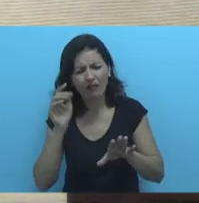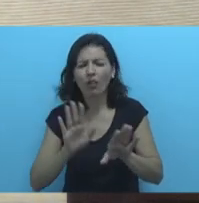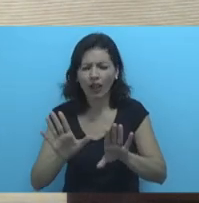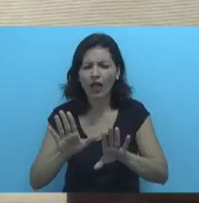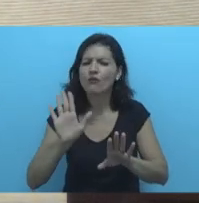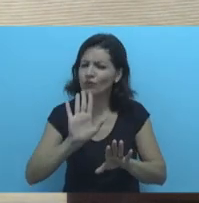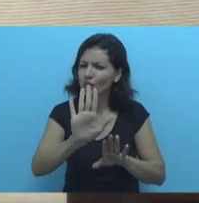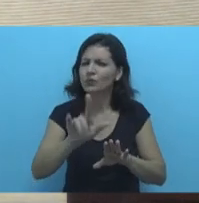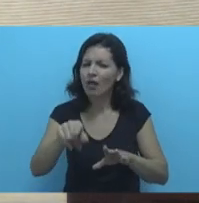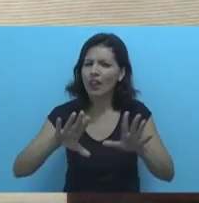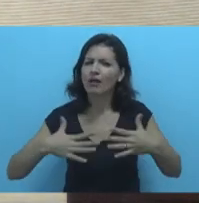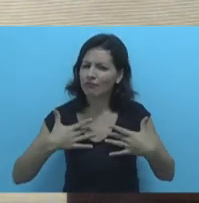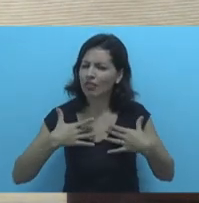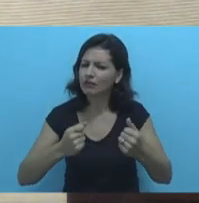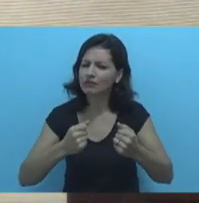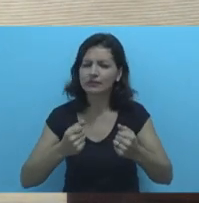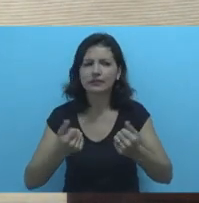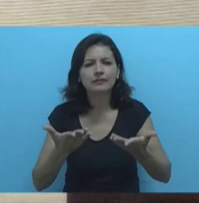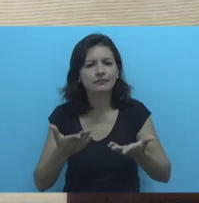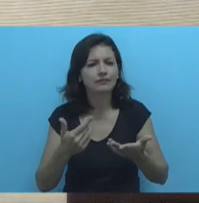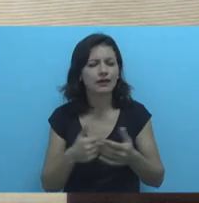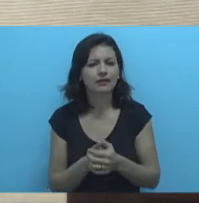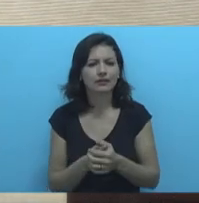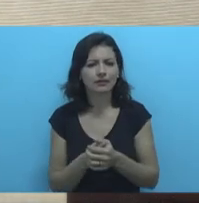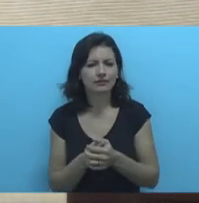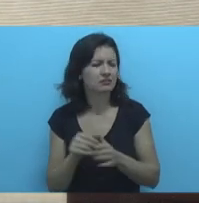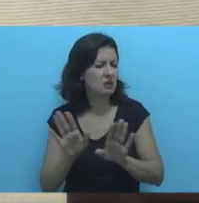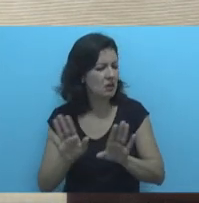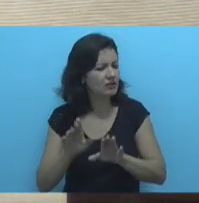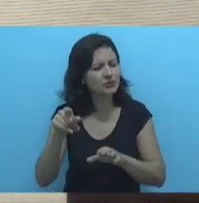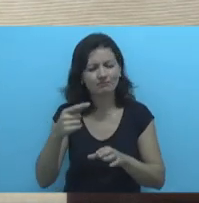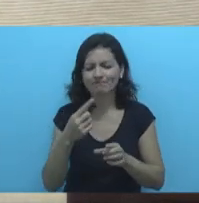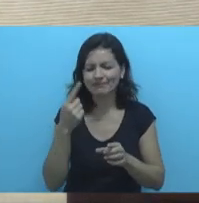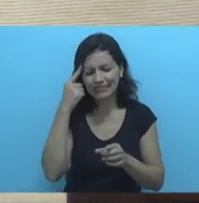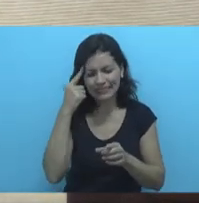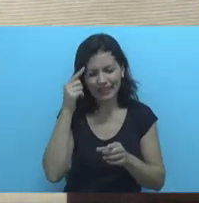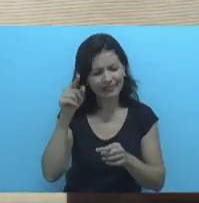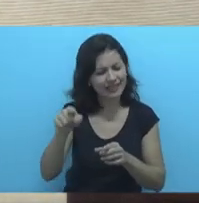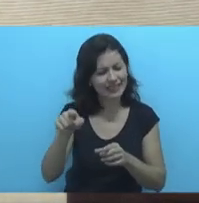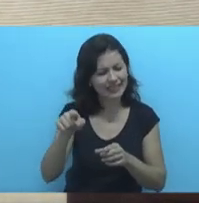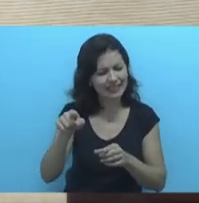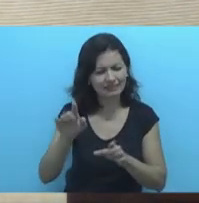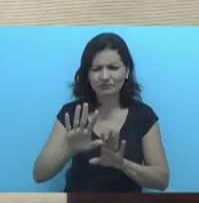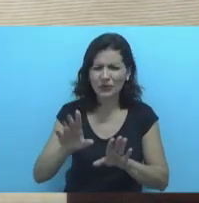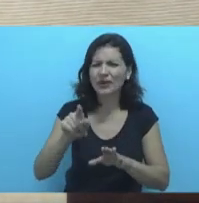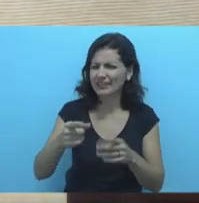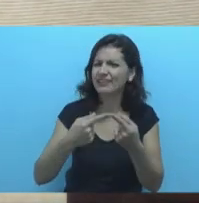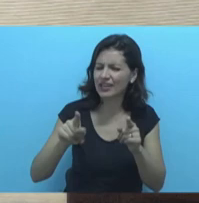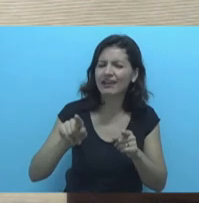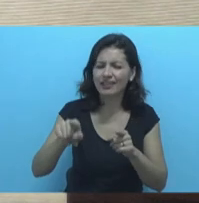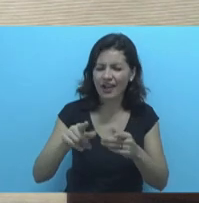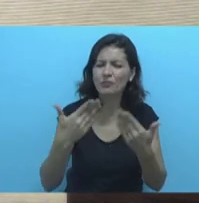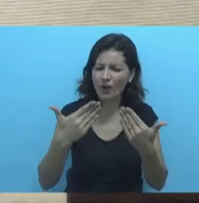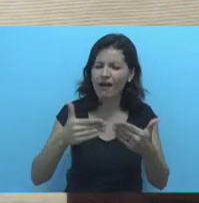Y uno no entiende un pomo de las cuestiones médicas y qué sé yo, pero yo decía, no, este Miguel es distinto.